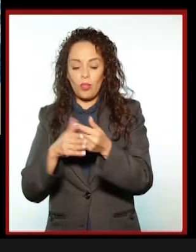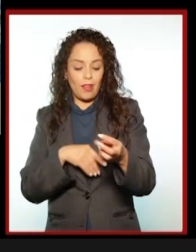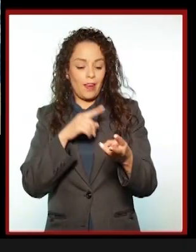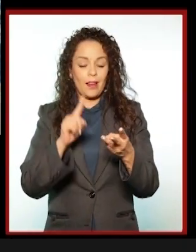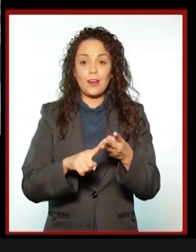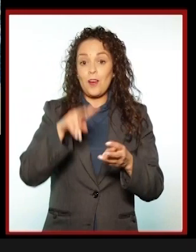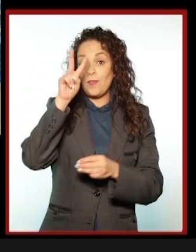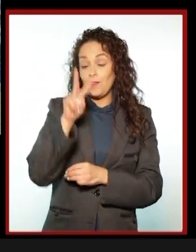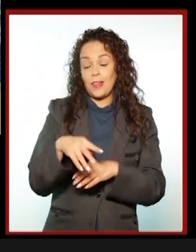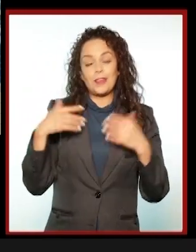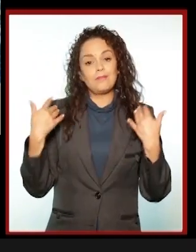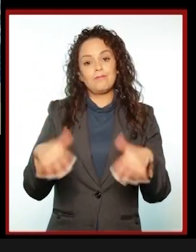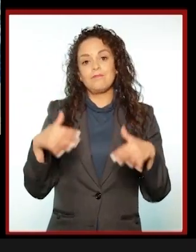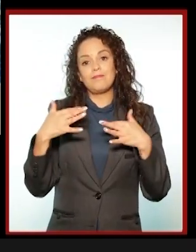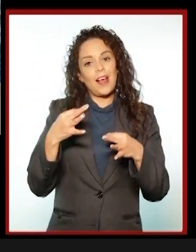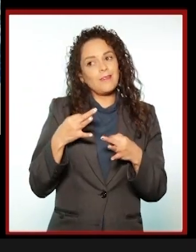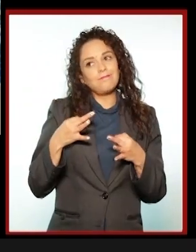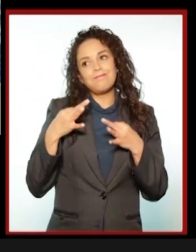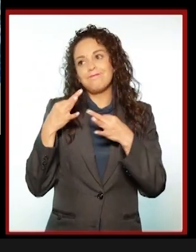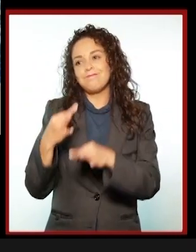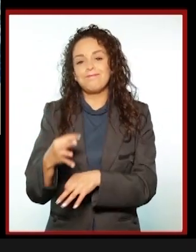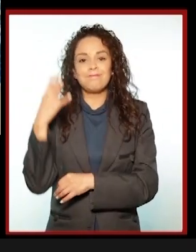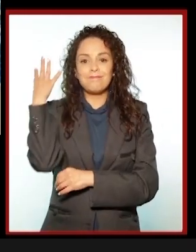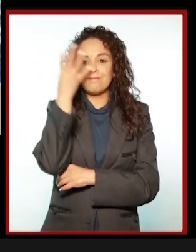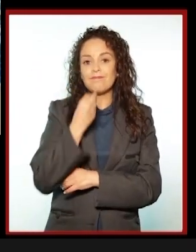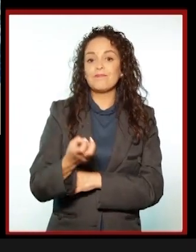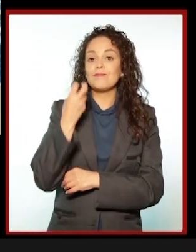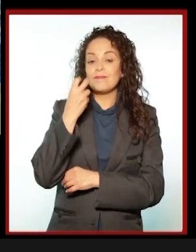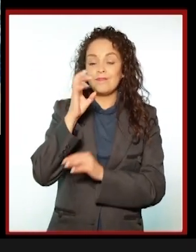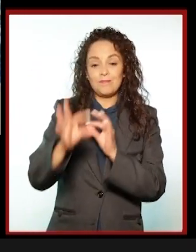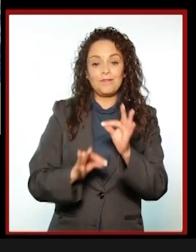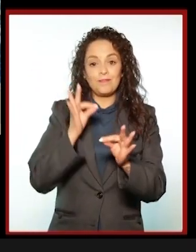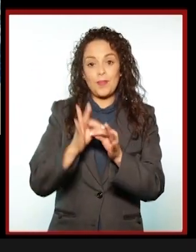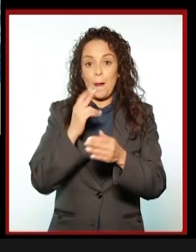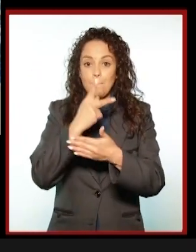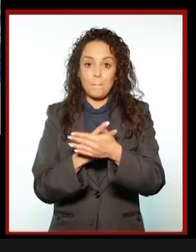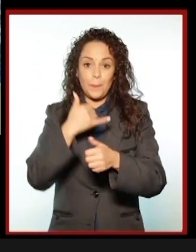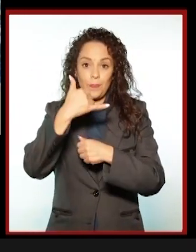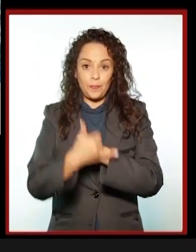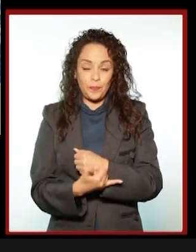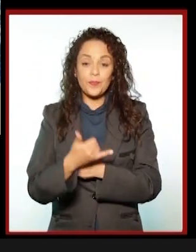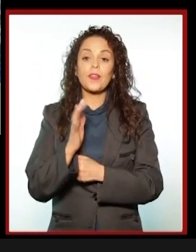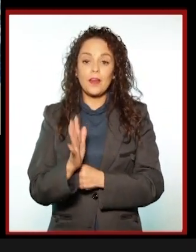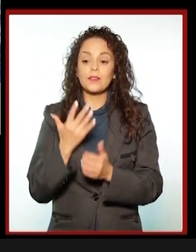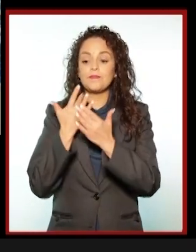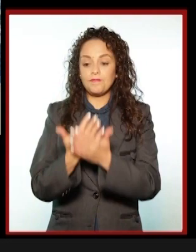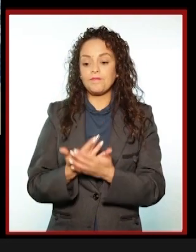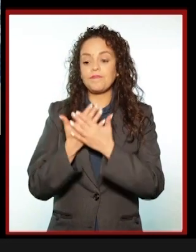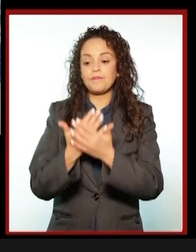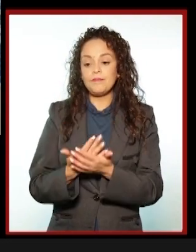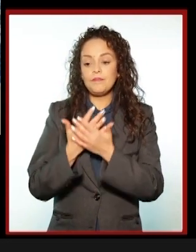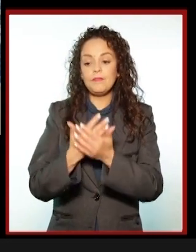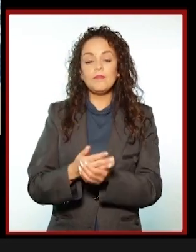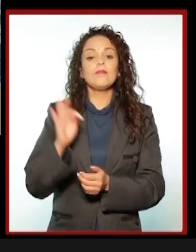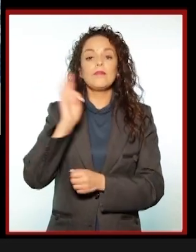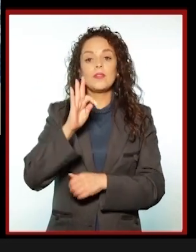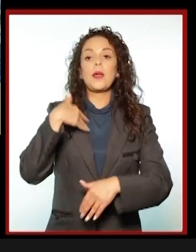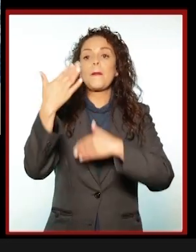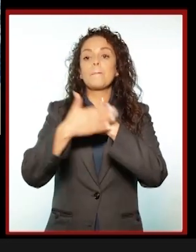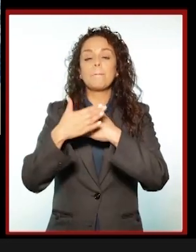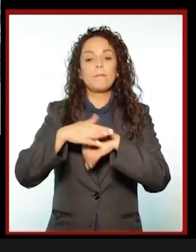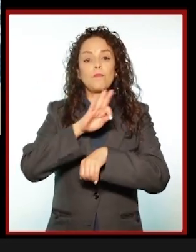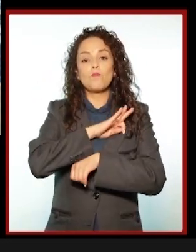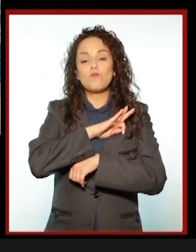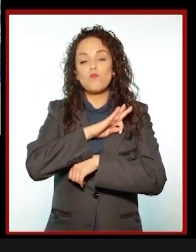Moderno. Entonces, de verdad va a ser atractivo poder concretar este proyecto que ha quedado pues a la expectativa que